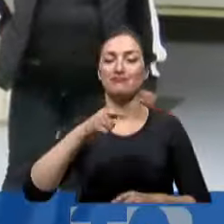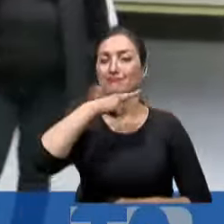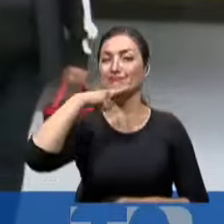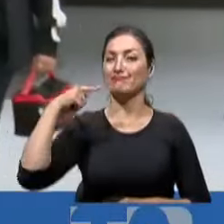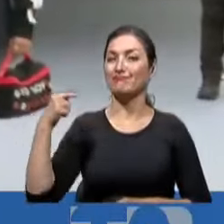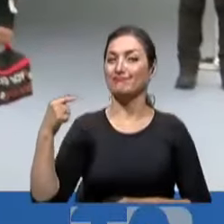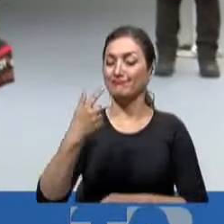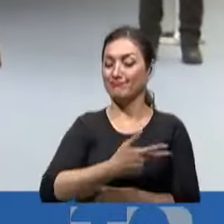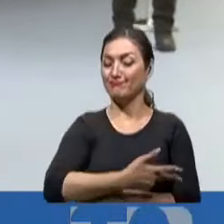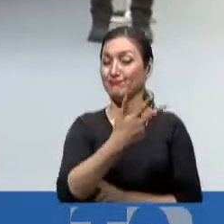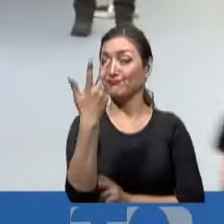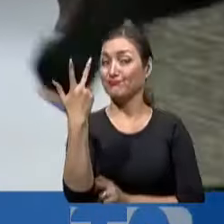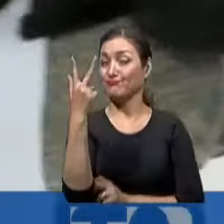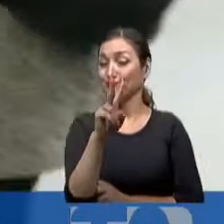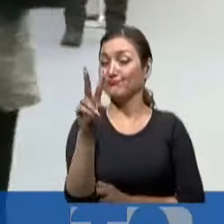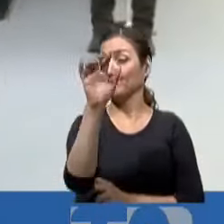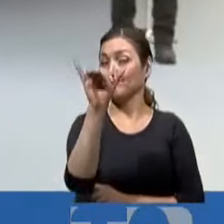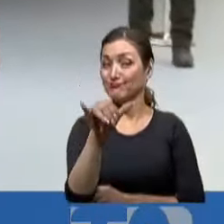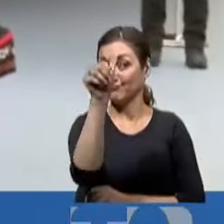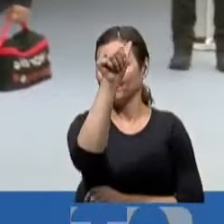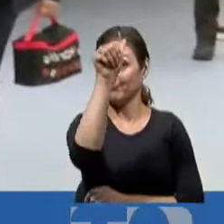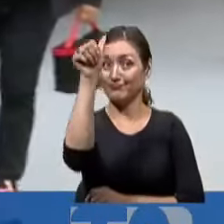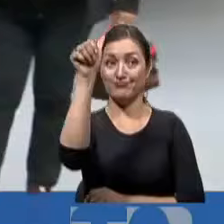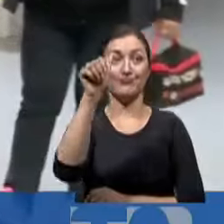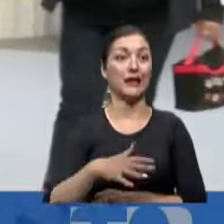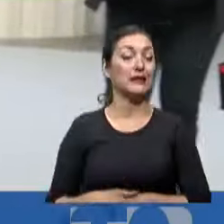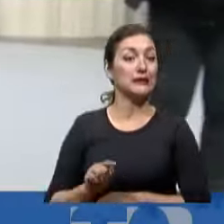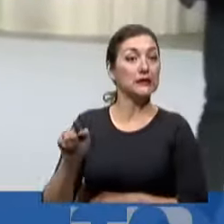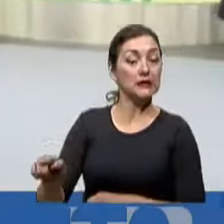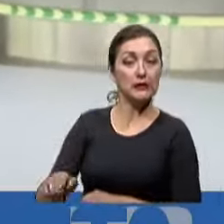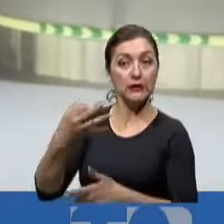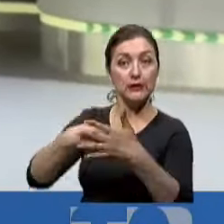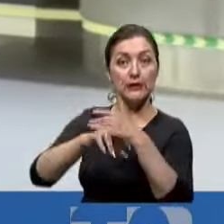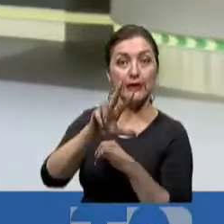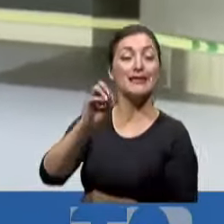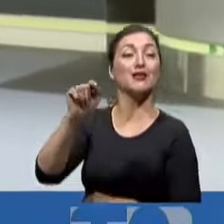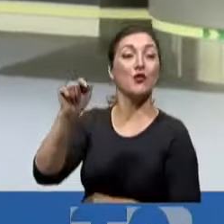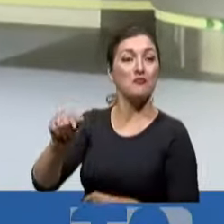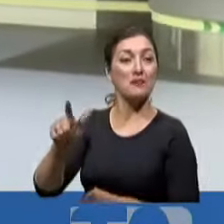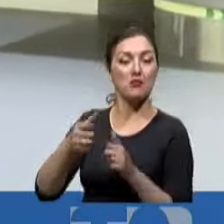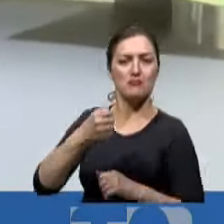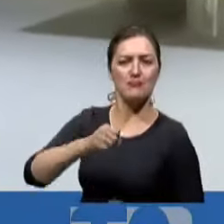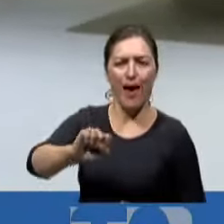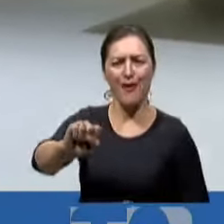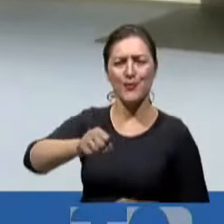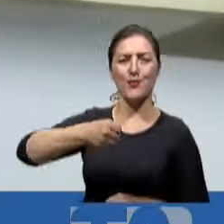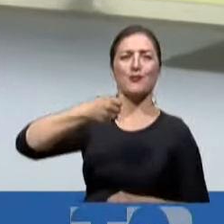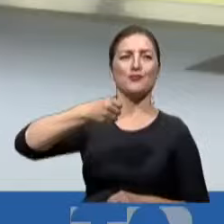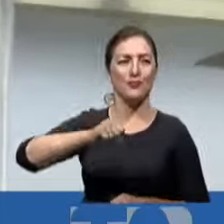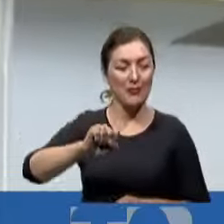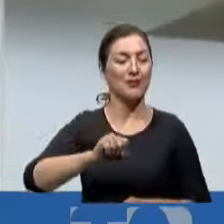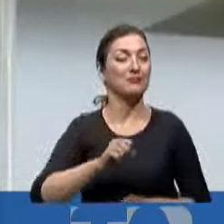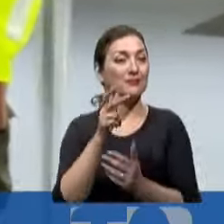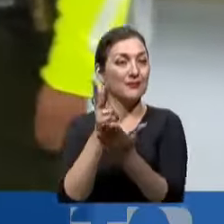durante estos días de feriado, viernes, sábado y domingo. Alrededor de 300.000 viajes, y además entre